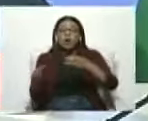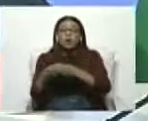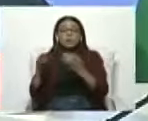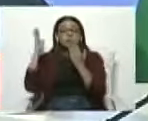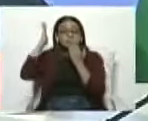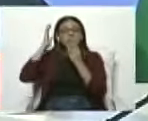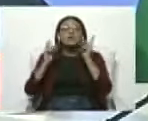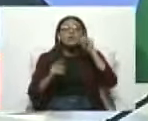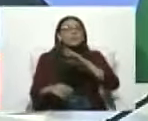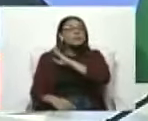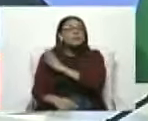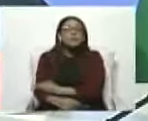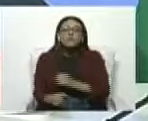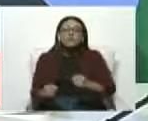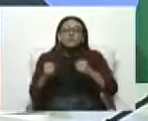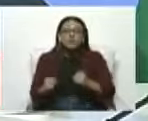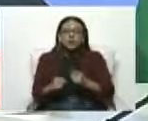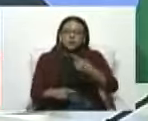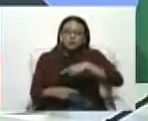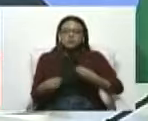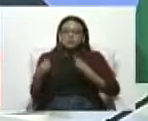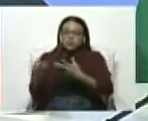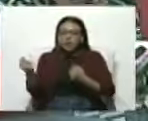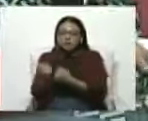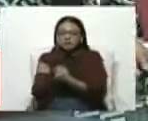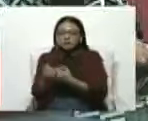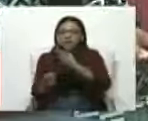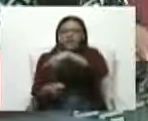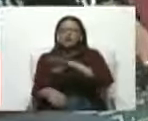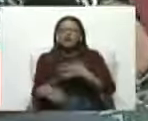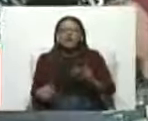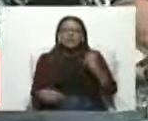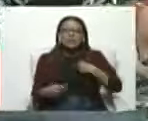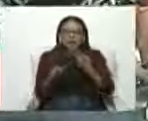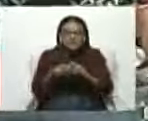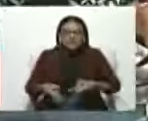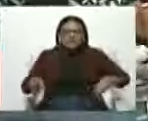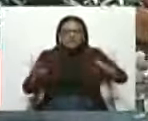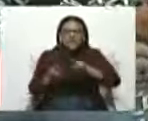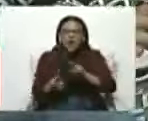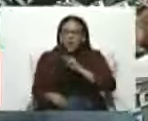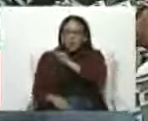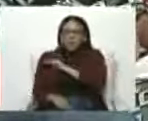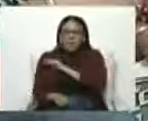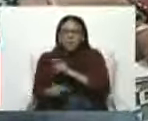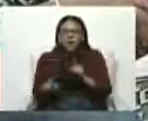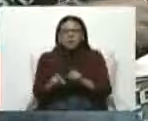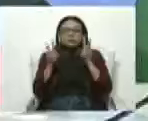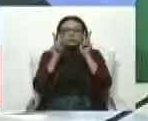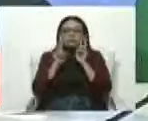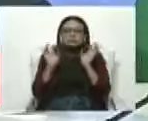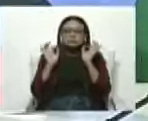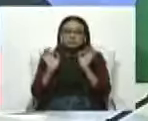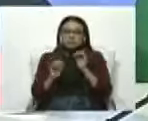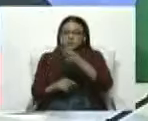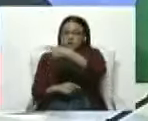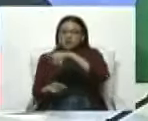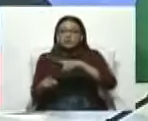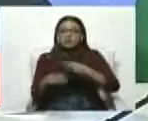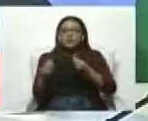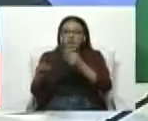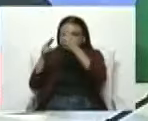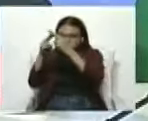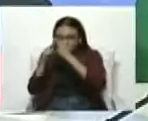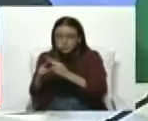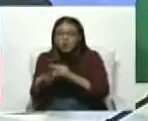además por lo moral y ético de nuestros hermanos, de tener en primera fila a los hermanos de los